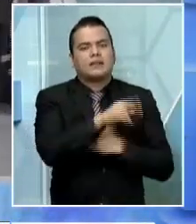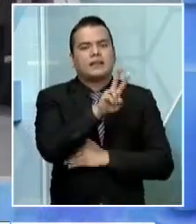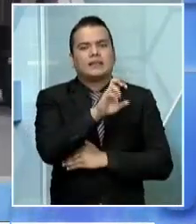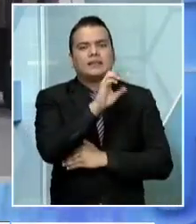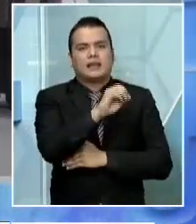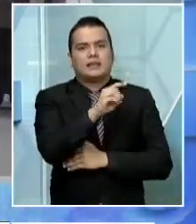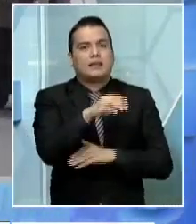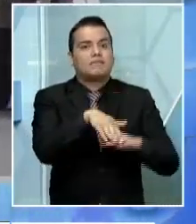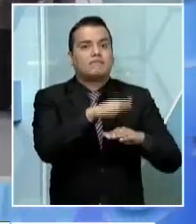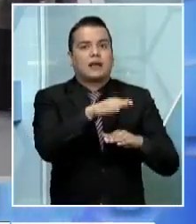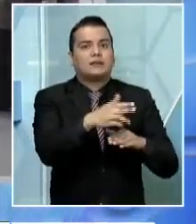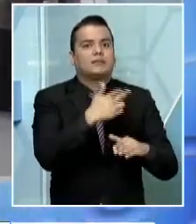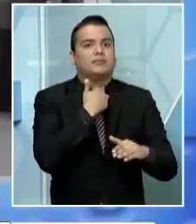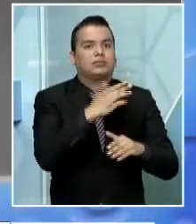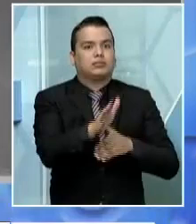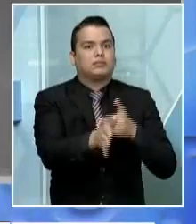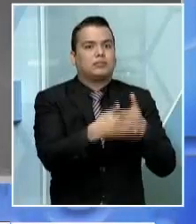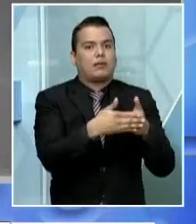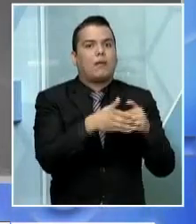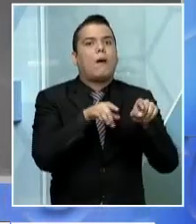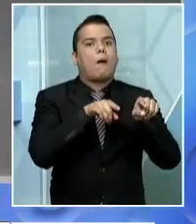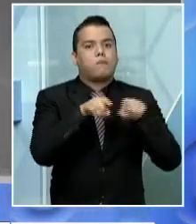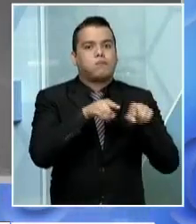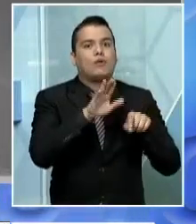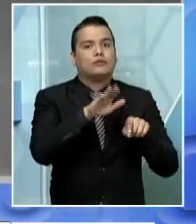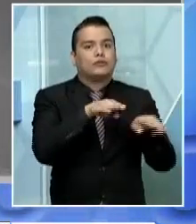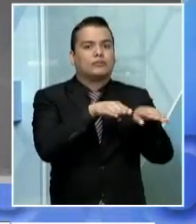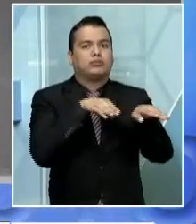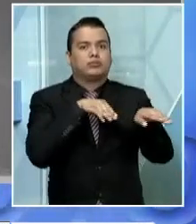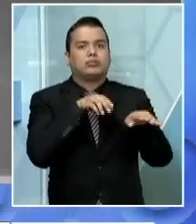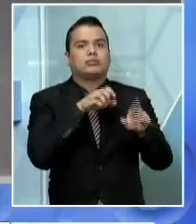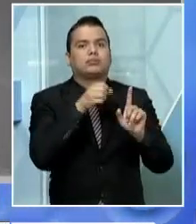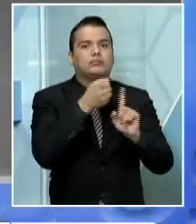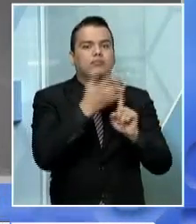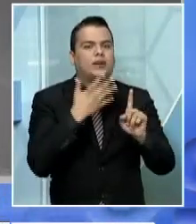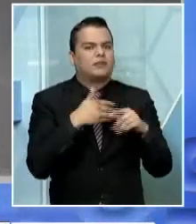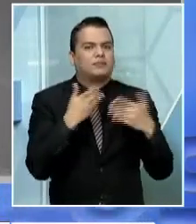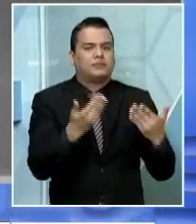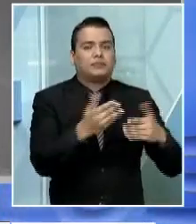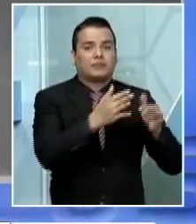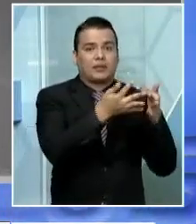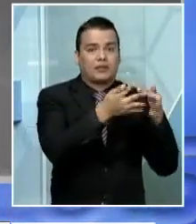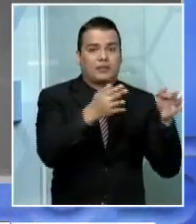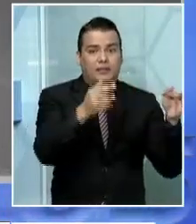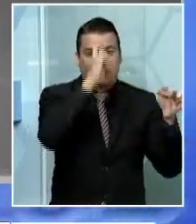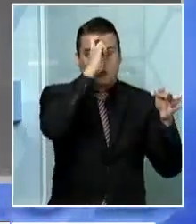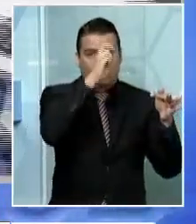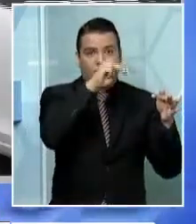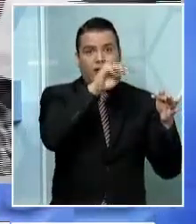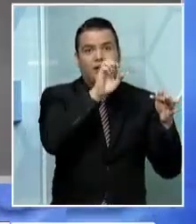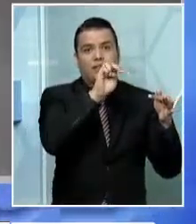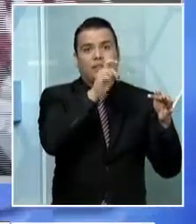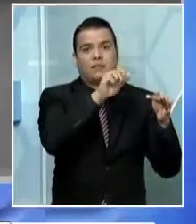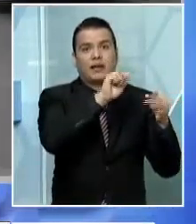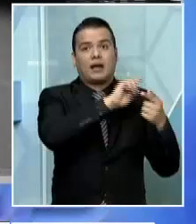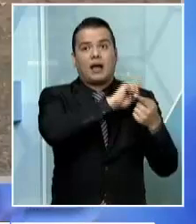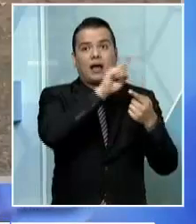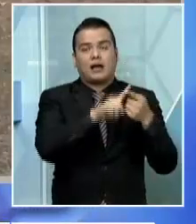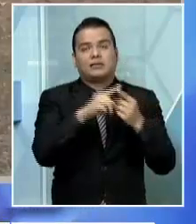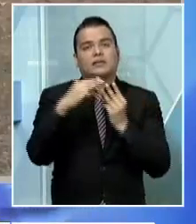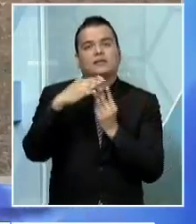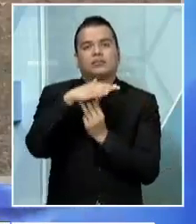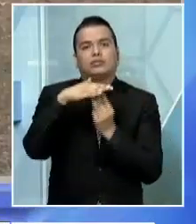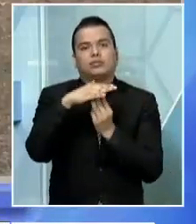impactarán la movilidad en esta zona de la ciudad. El tramo 1, que comprende entre la terminal de Menga y de Calipso, tendrá una intervención